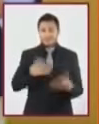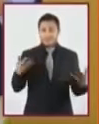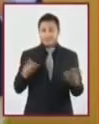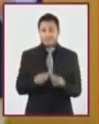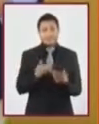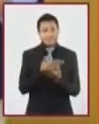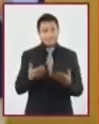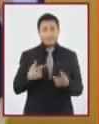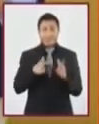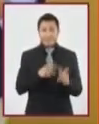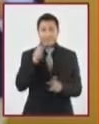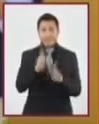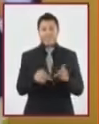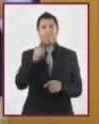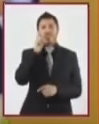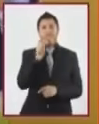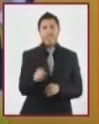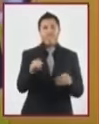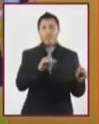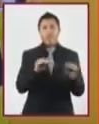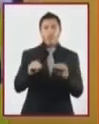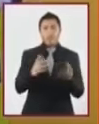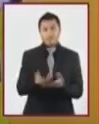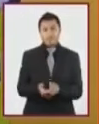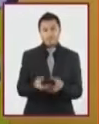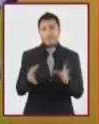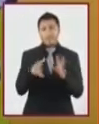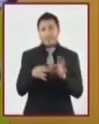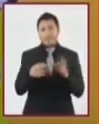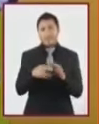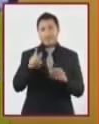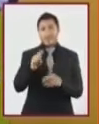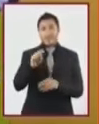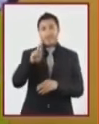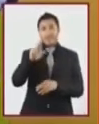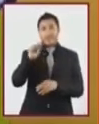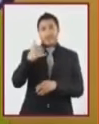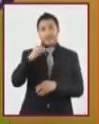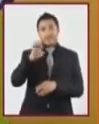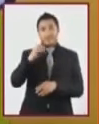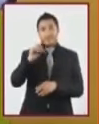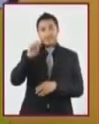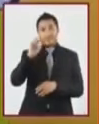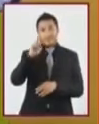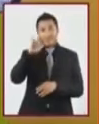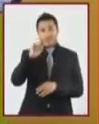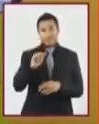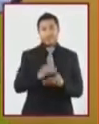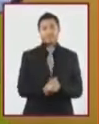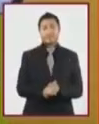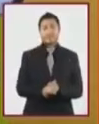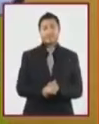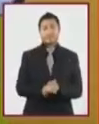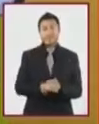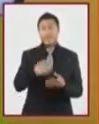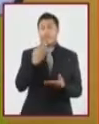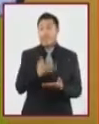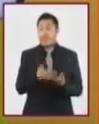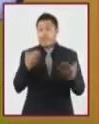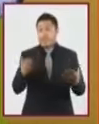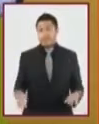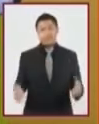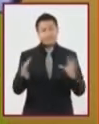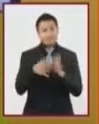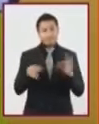seguir hablando de qué es el movimiento, la definición de trayectoria y marco de referencia. En esta ocasión vamos a